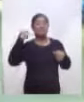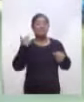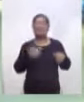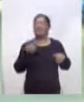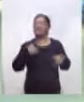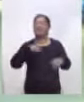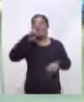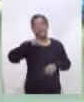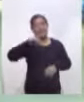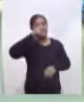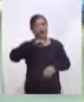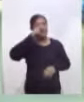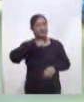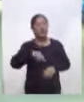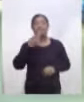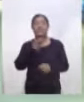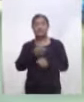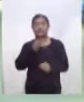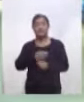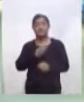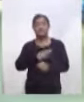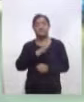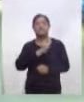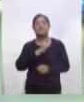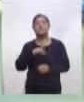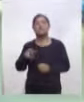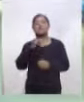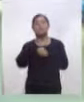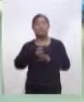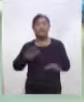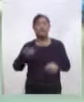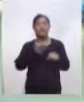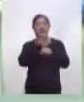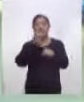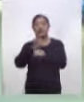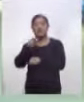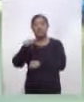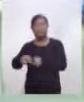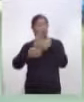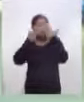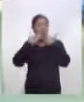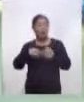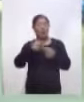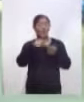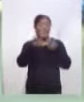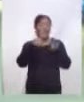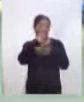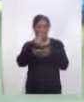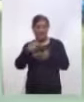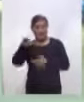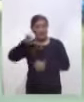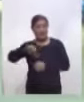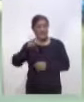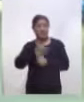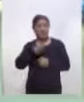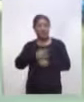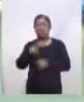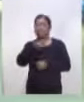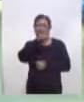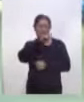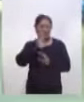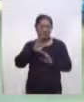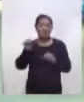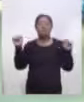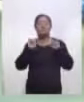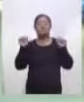está fallando. Pero es momento de la información estatal y si usted no tiene plan para este fin de semana, no se preocupe porque la carrera de la